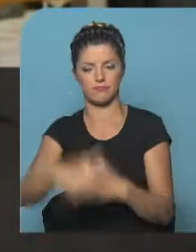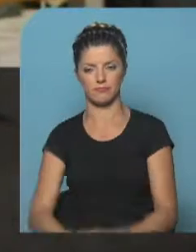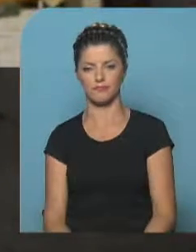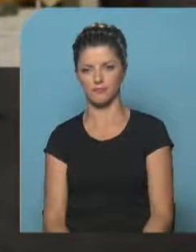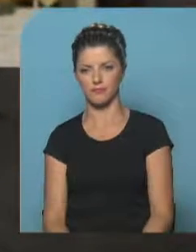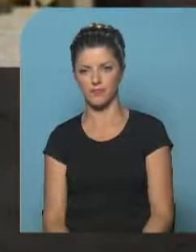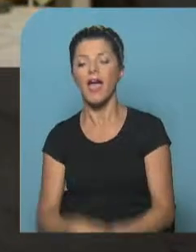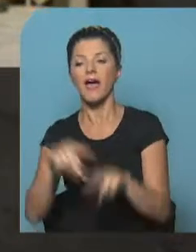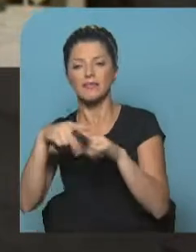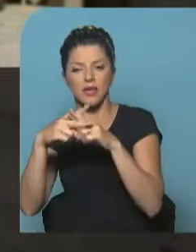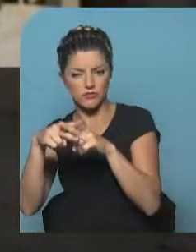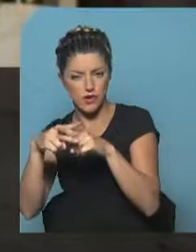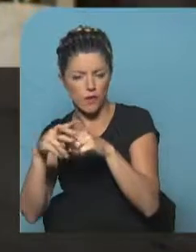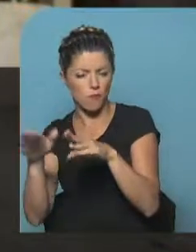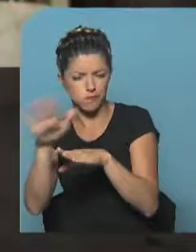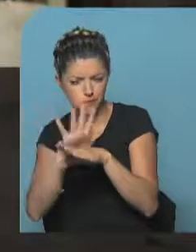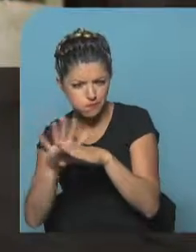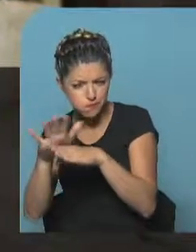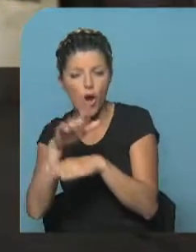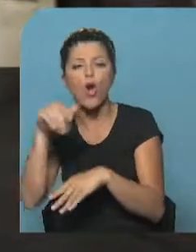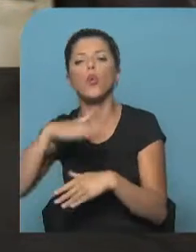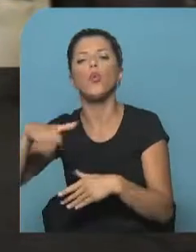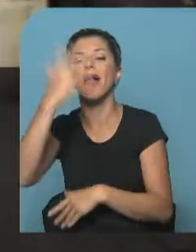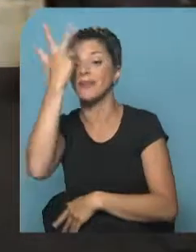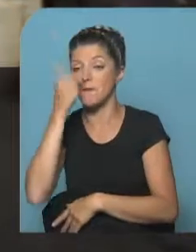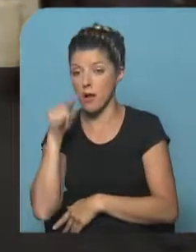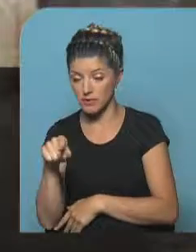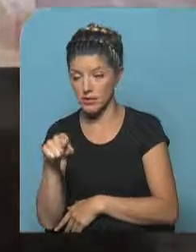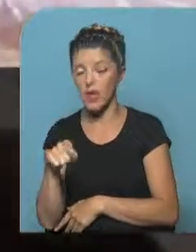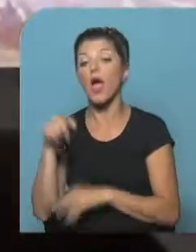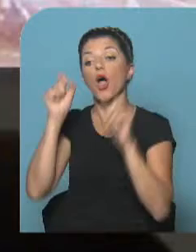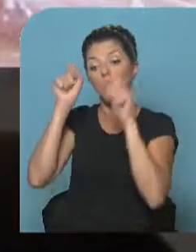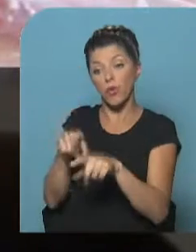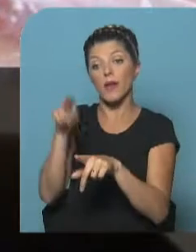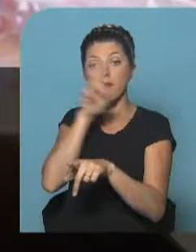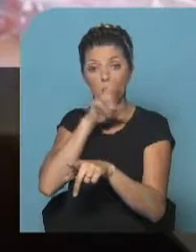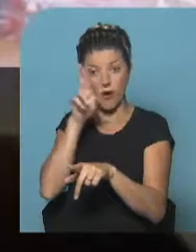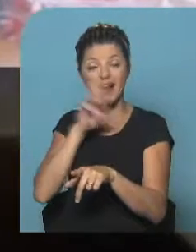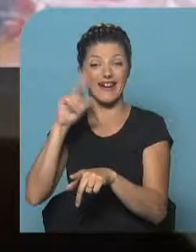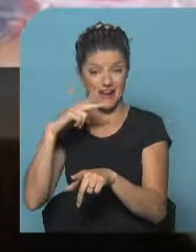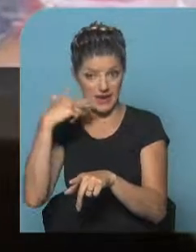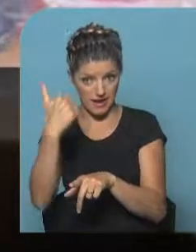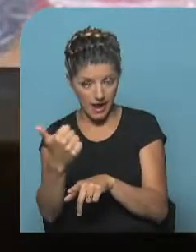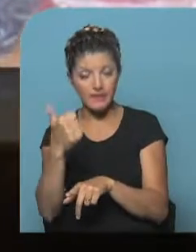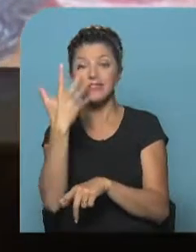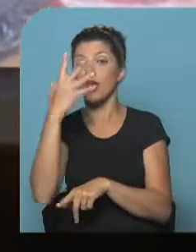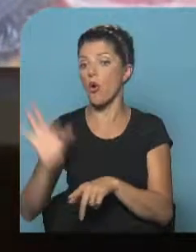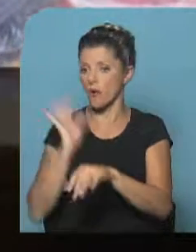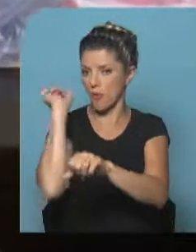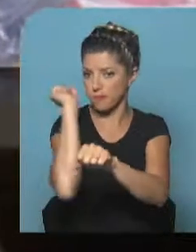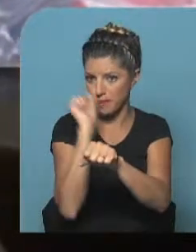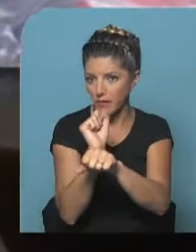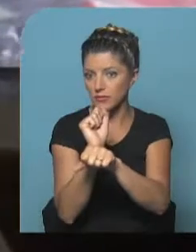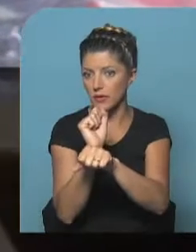Taller clandestino en San Martín. Condenaron a 5 años de prisión a la dueña Rina Ruiz Cerrón por reducir a la servidumbre a